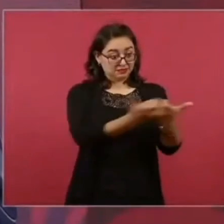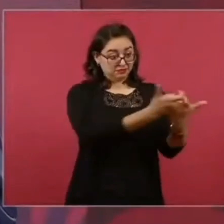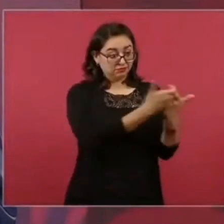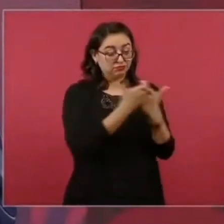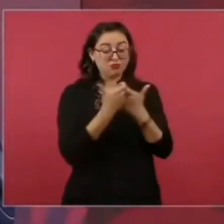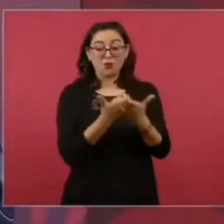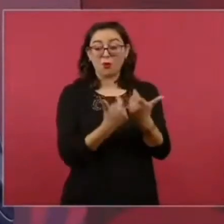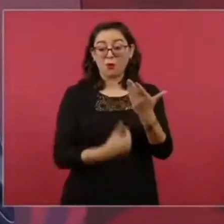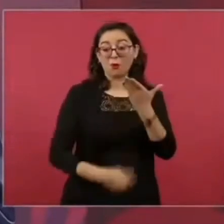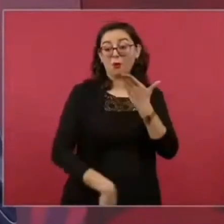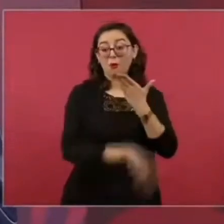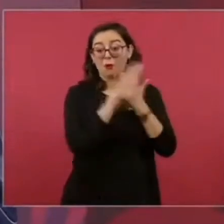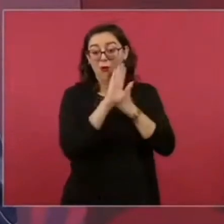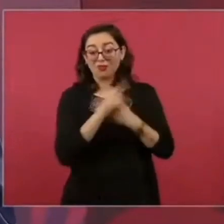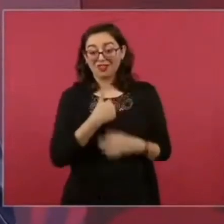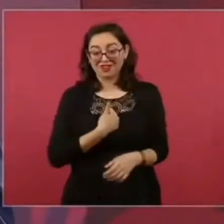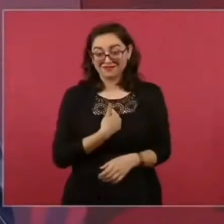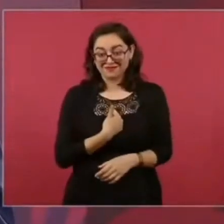Ya